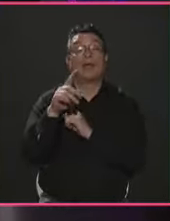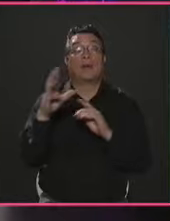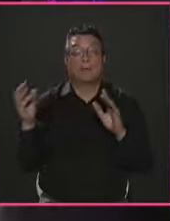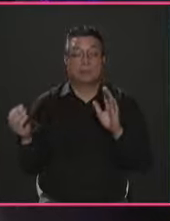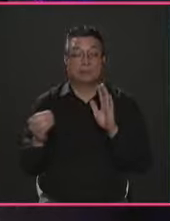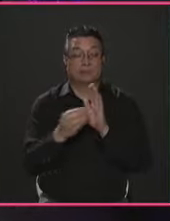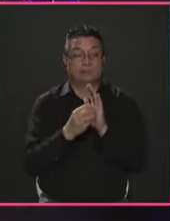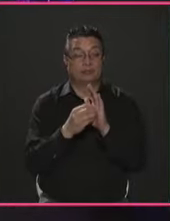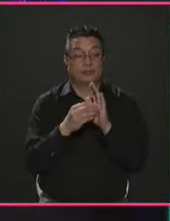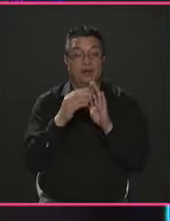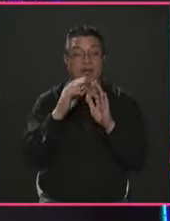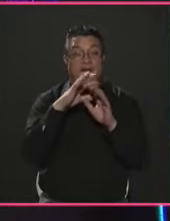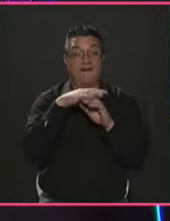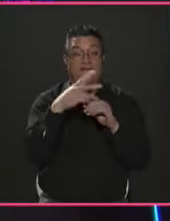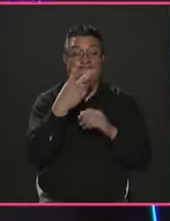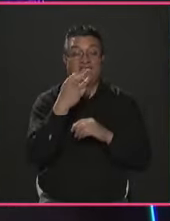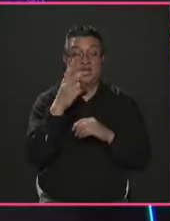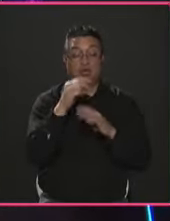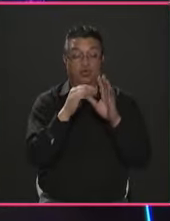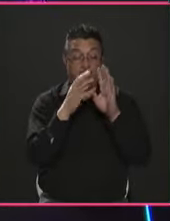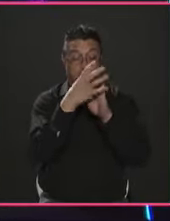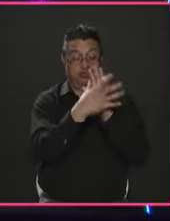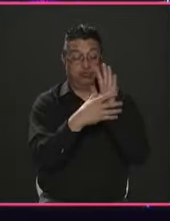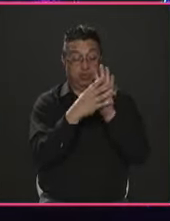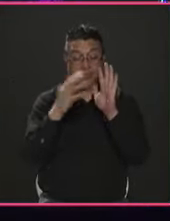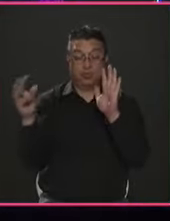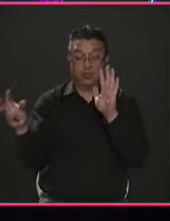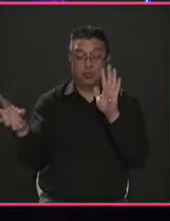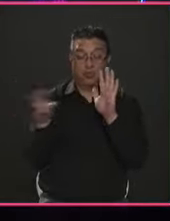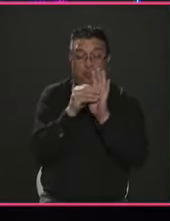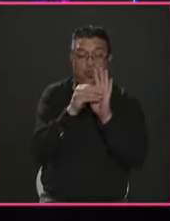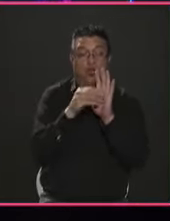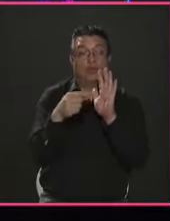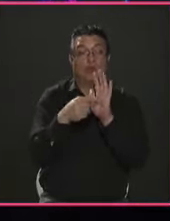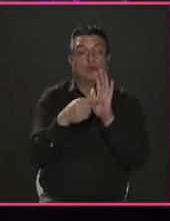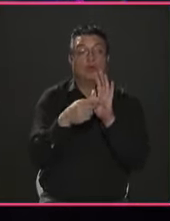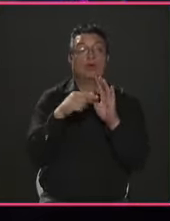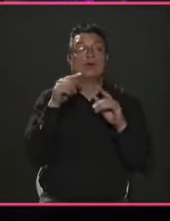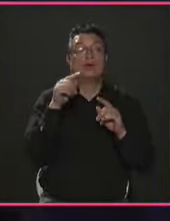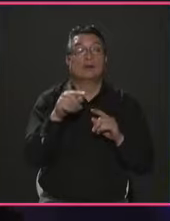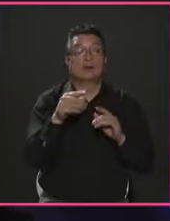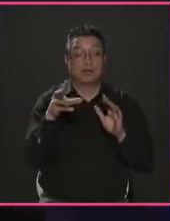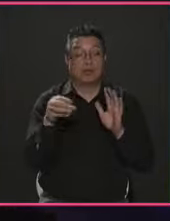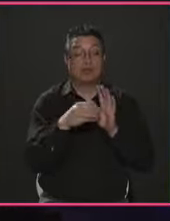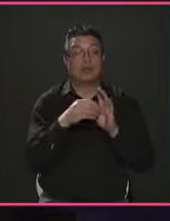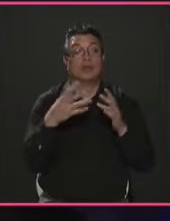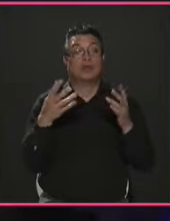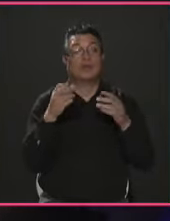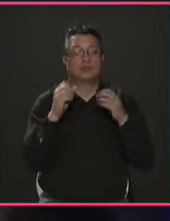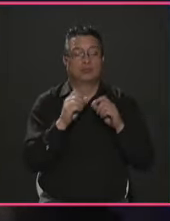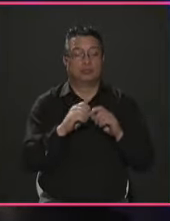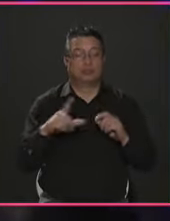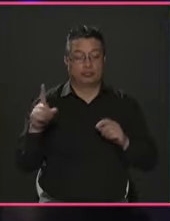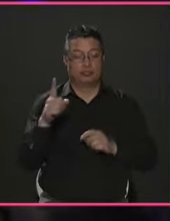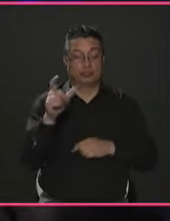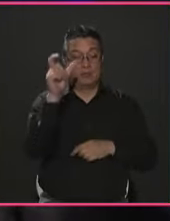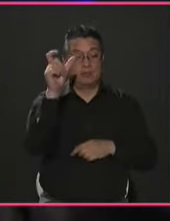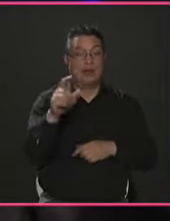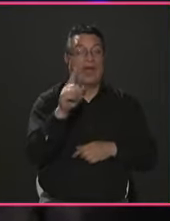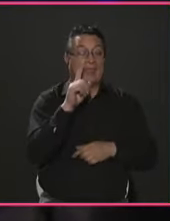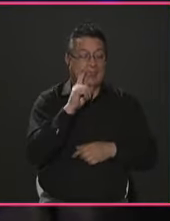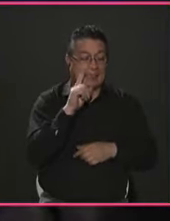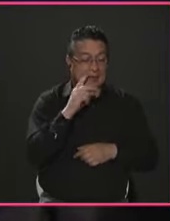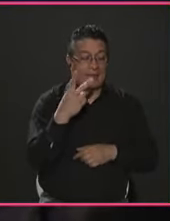superficie del virus es se ve en corte transversal del lado y aquí se ve desde arriba este anticuerpo Se generó por alguien que tenía el